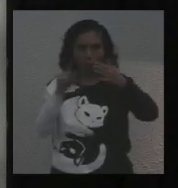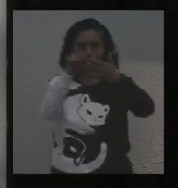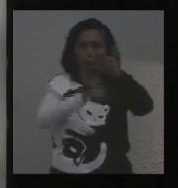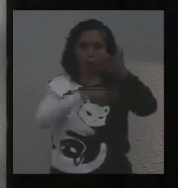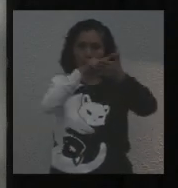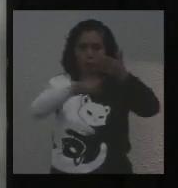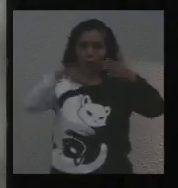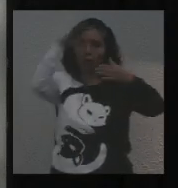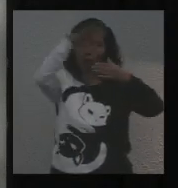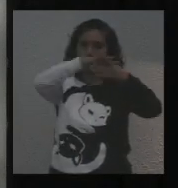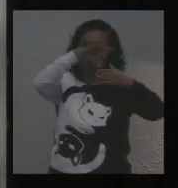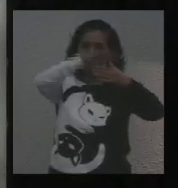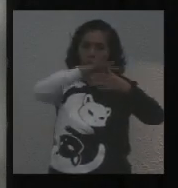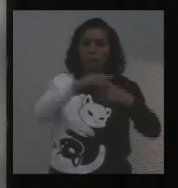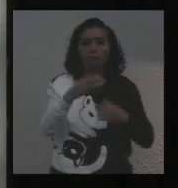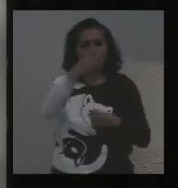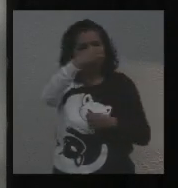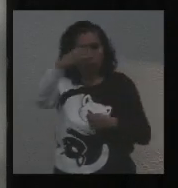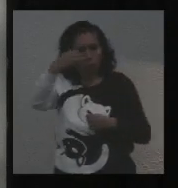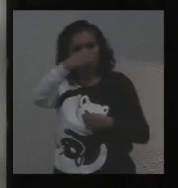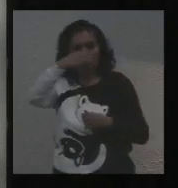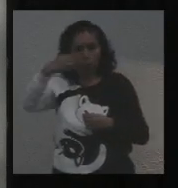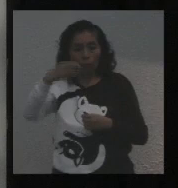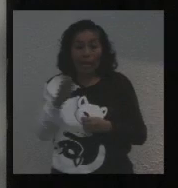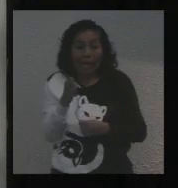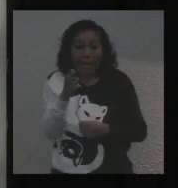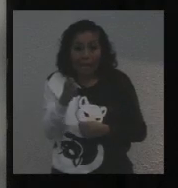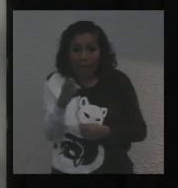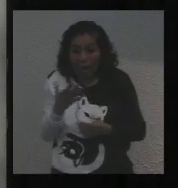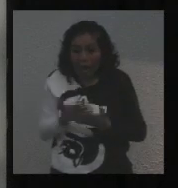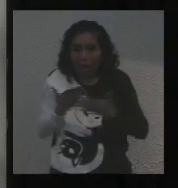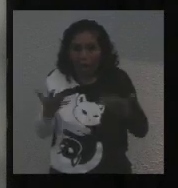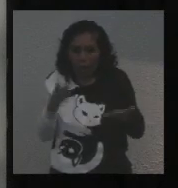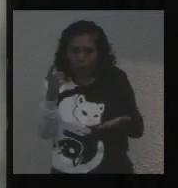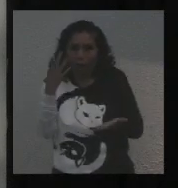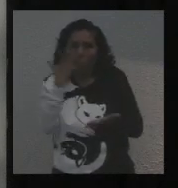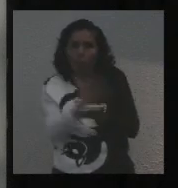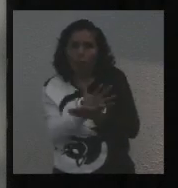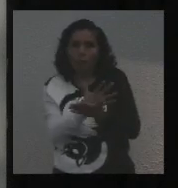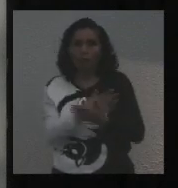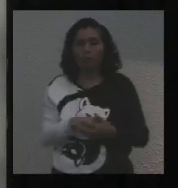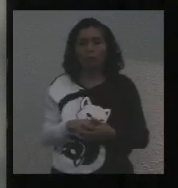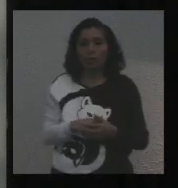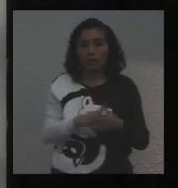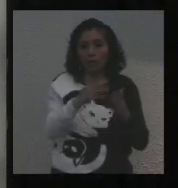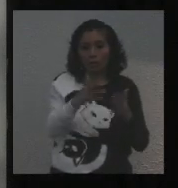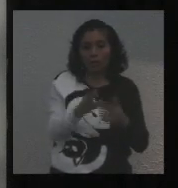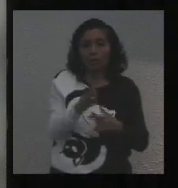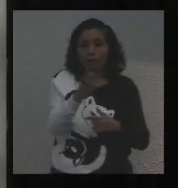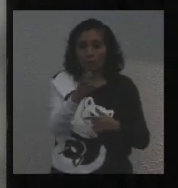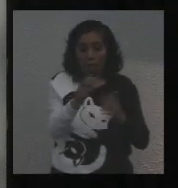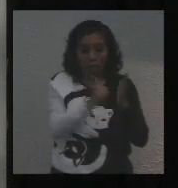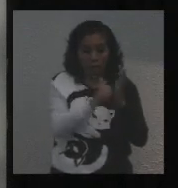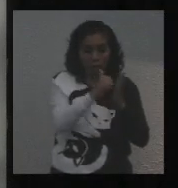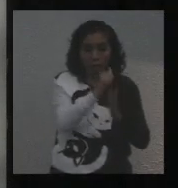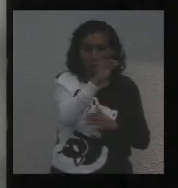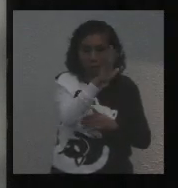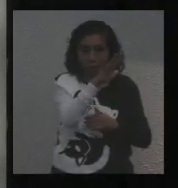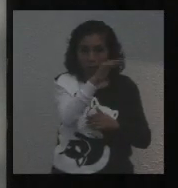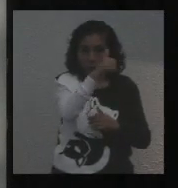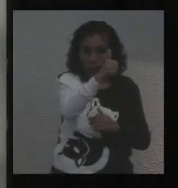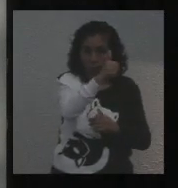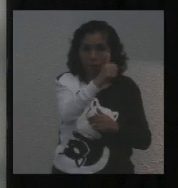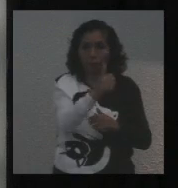artículo segundo transitorio de este ordenamiento, por esta única ocasión, los requisitos contenidos en la fracción segunda del artículo 56,